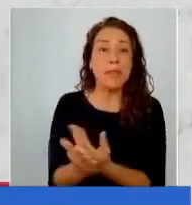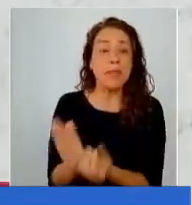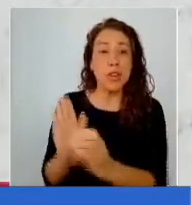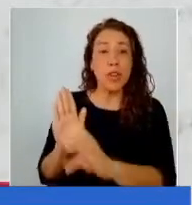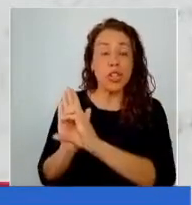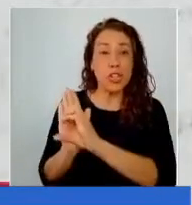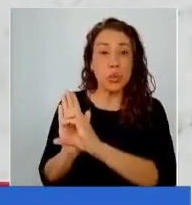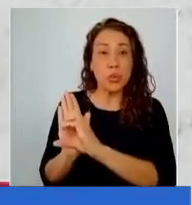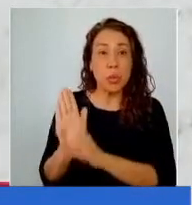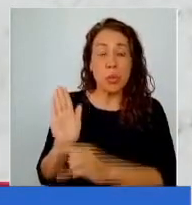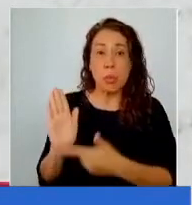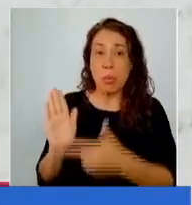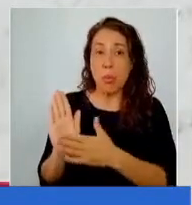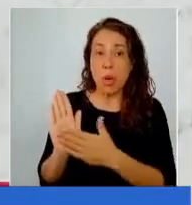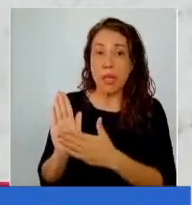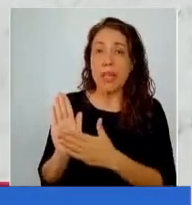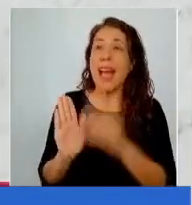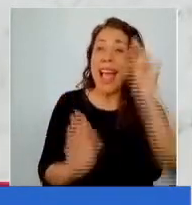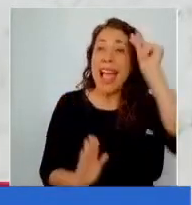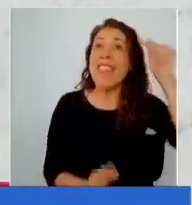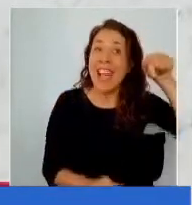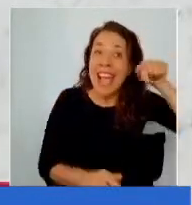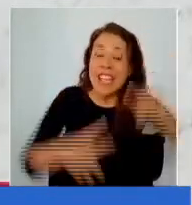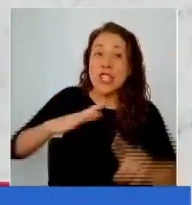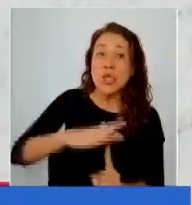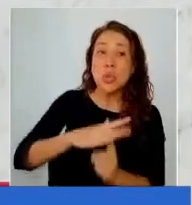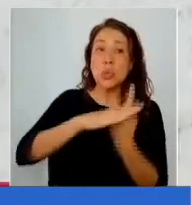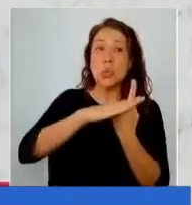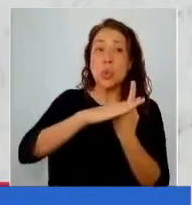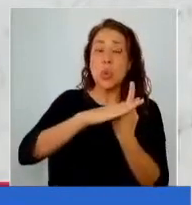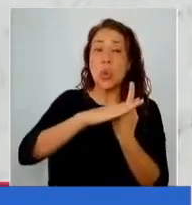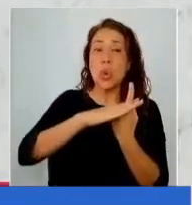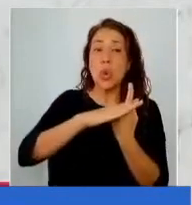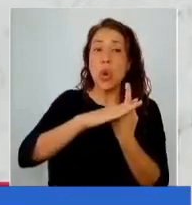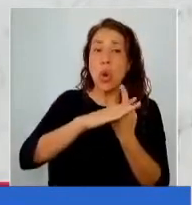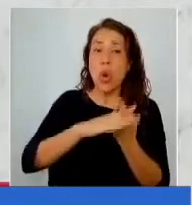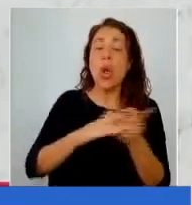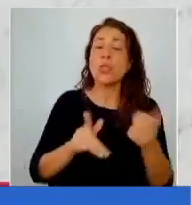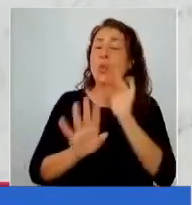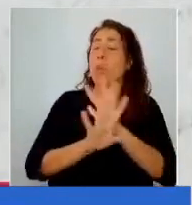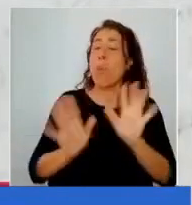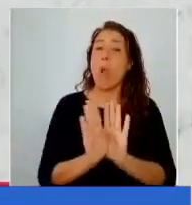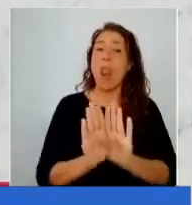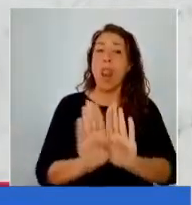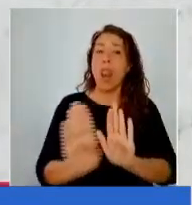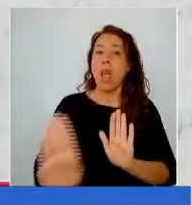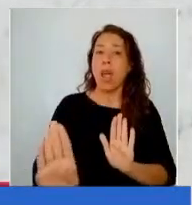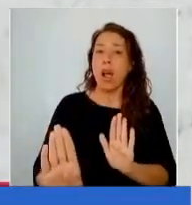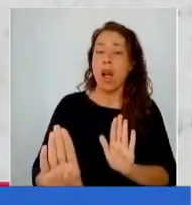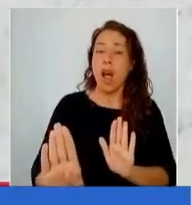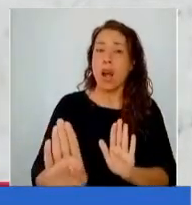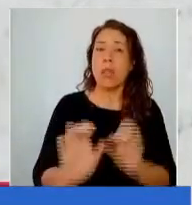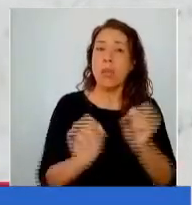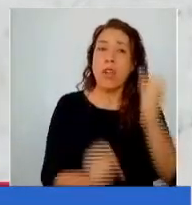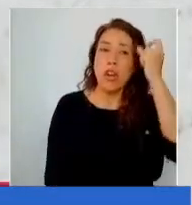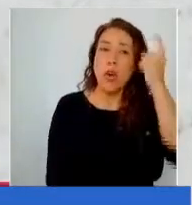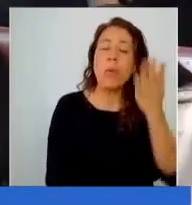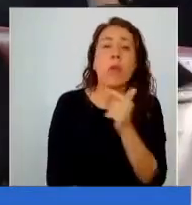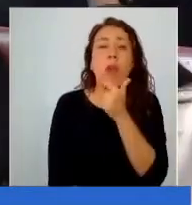ideada y de ahí nació resultó muy lejana de interpretar las inquietudes y sueños